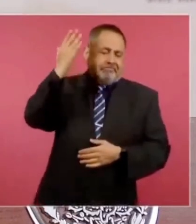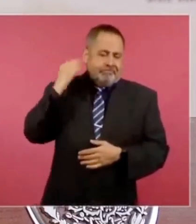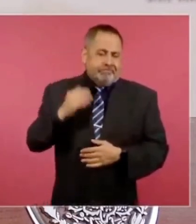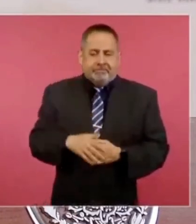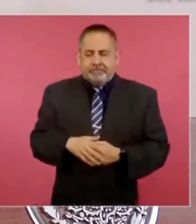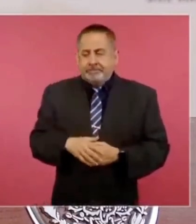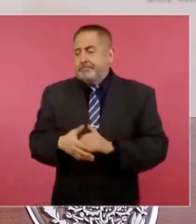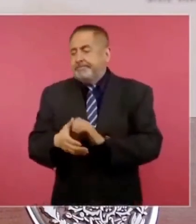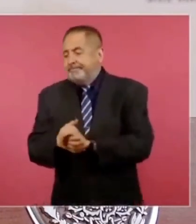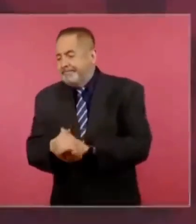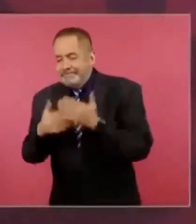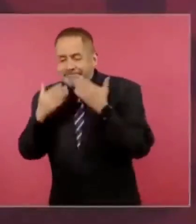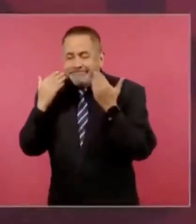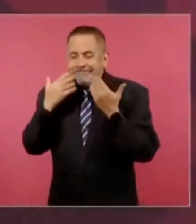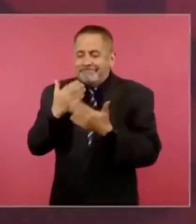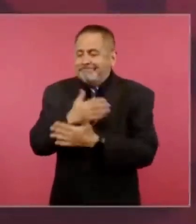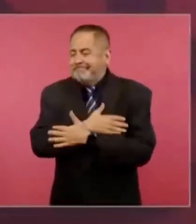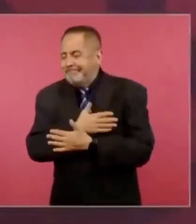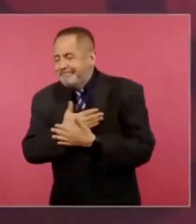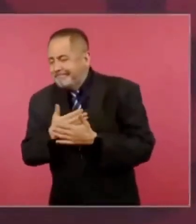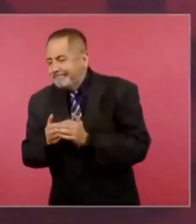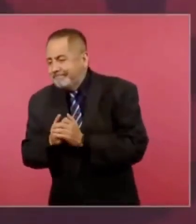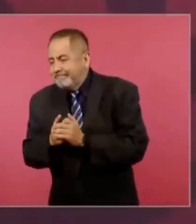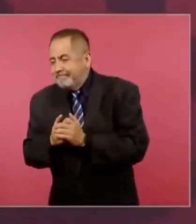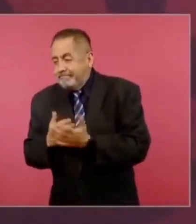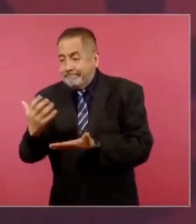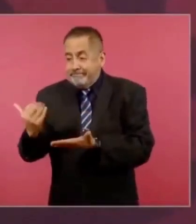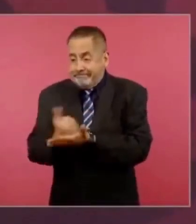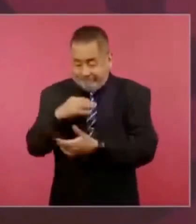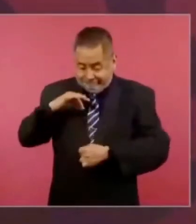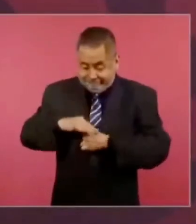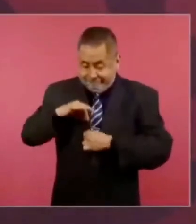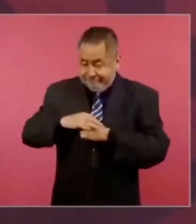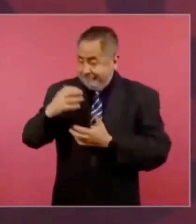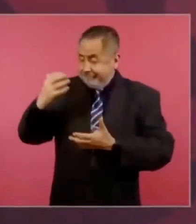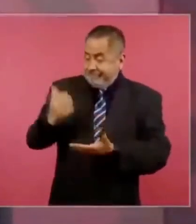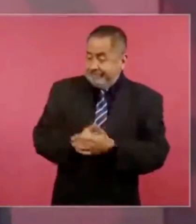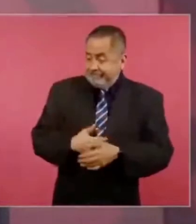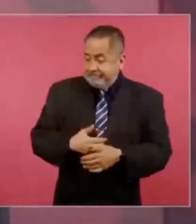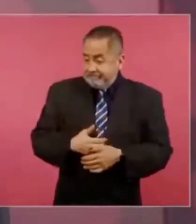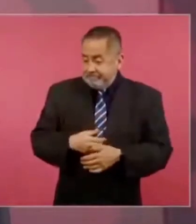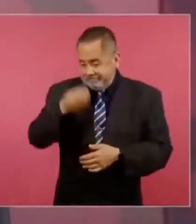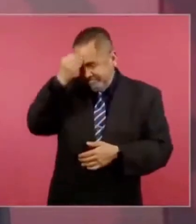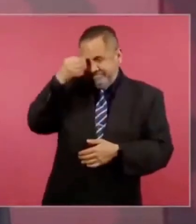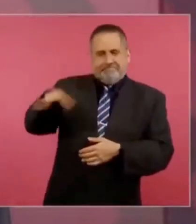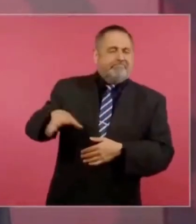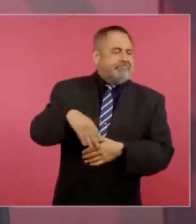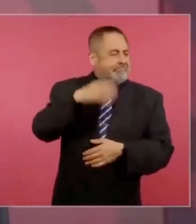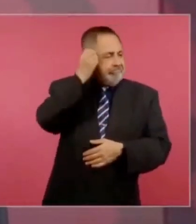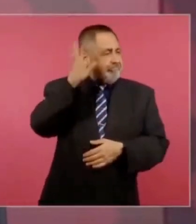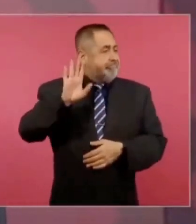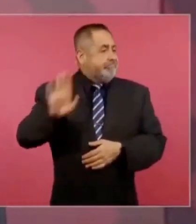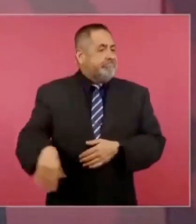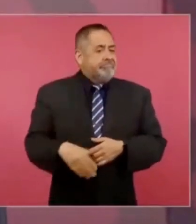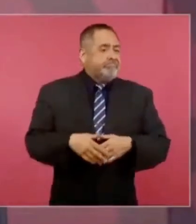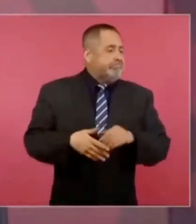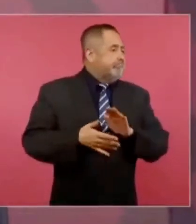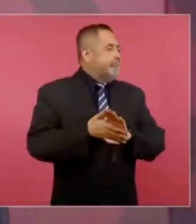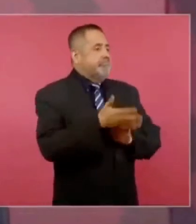abrazar a la gente y luego, al llegar al cargo, olvidarse del pueblo.